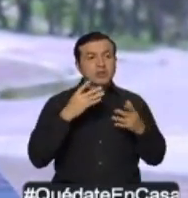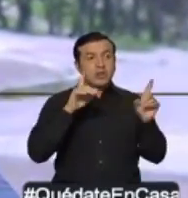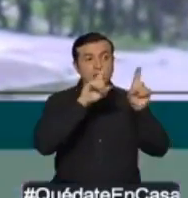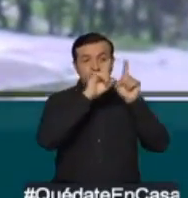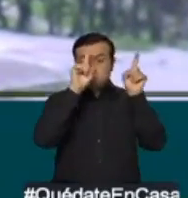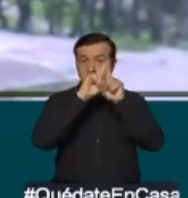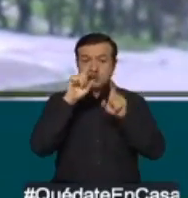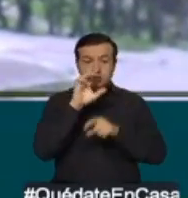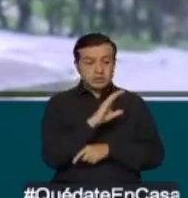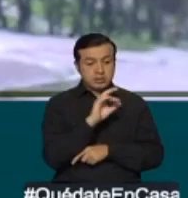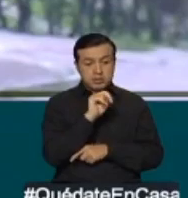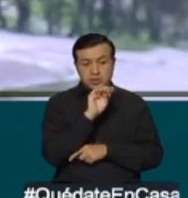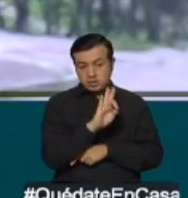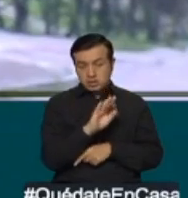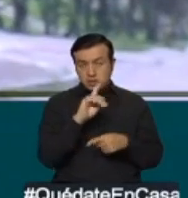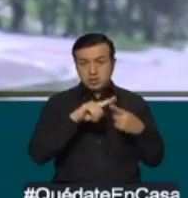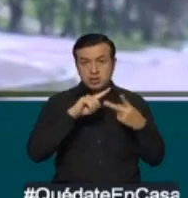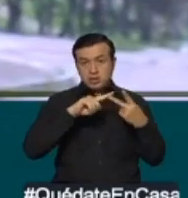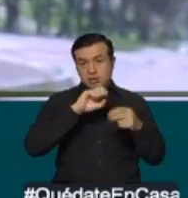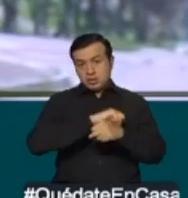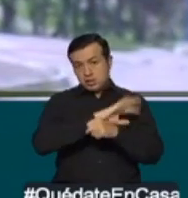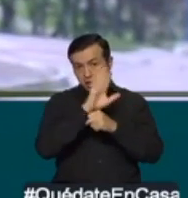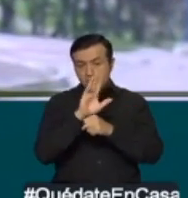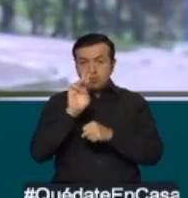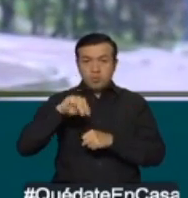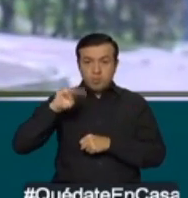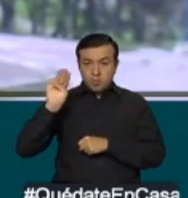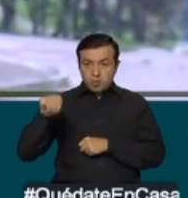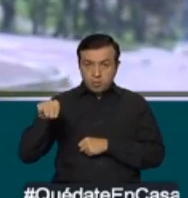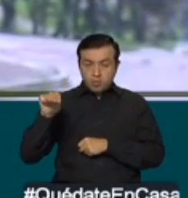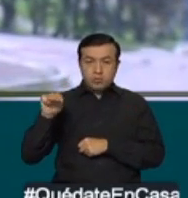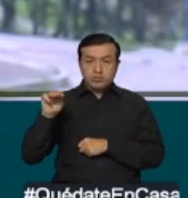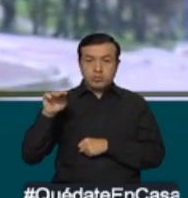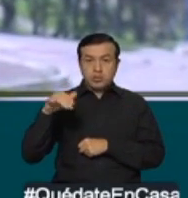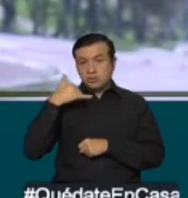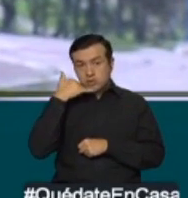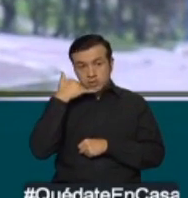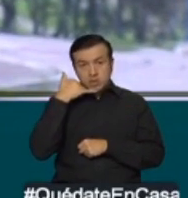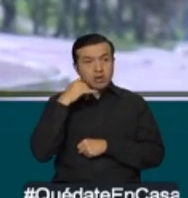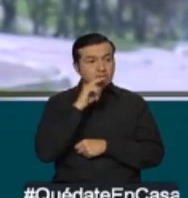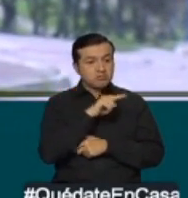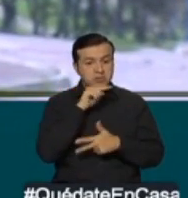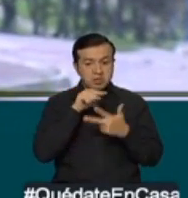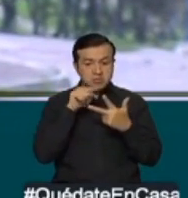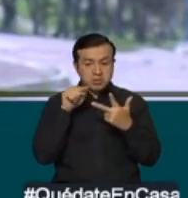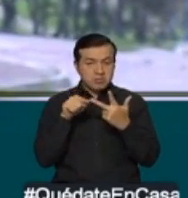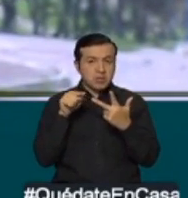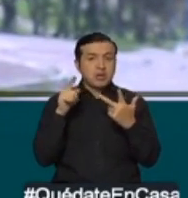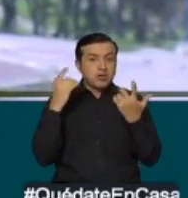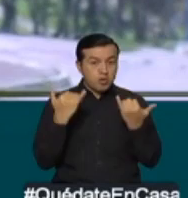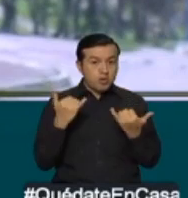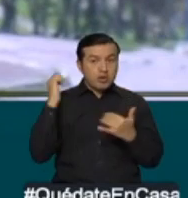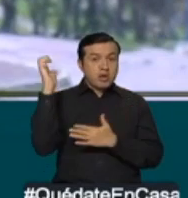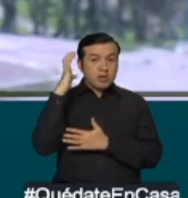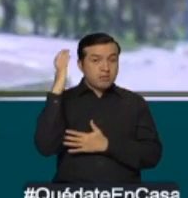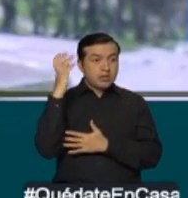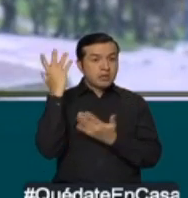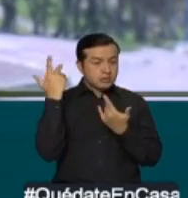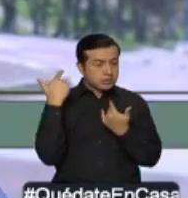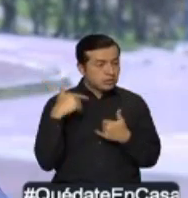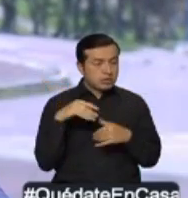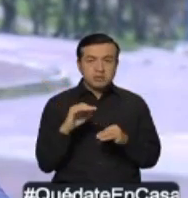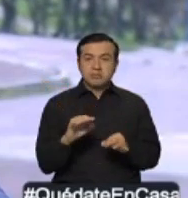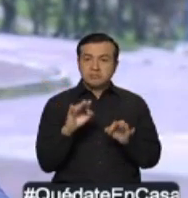operadoras obviamente quiero agradecer la colaboración que tienen hay que tomar en cuenta que estamos en un decreto de emergencia de emergencia